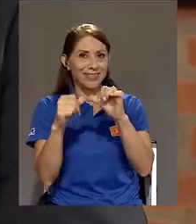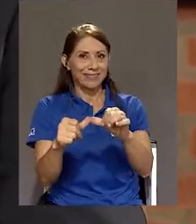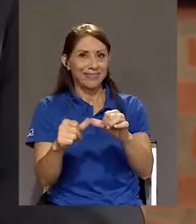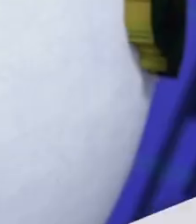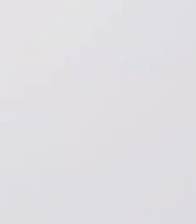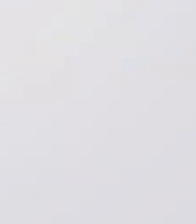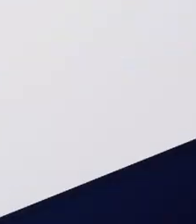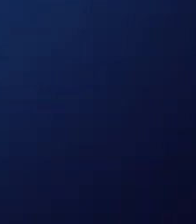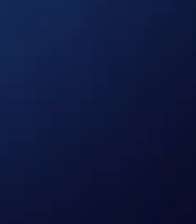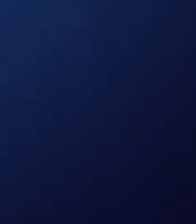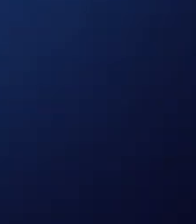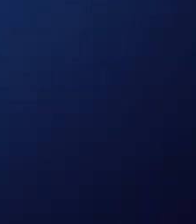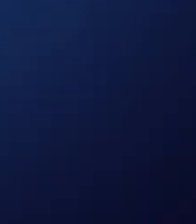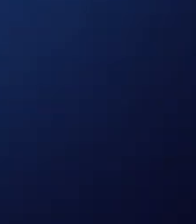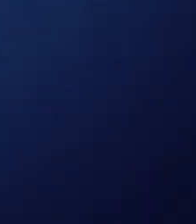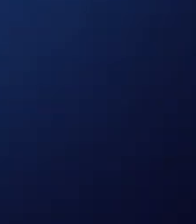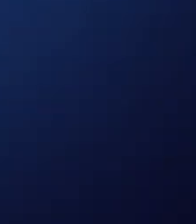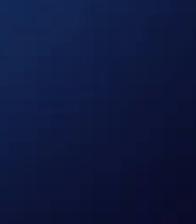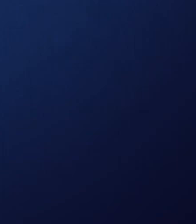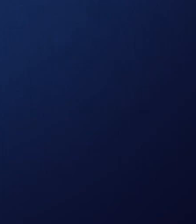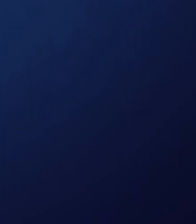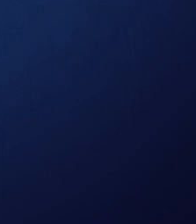hacerlo.